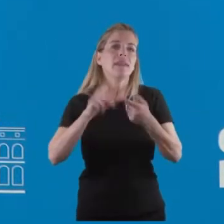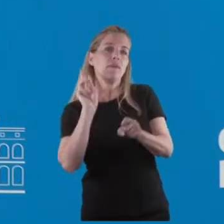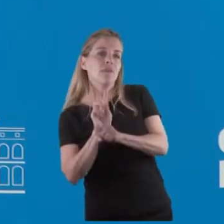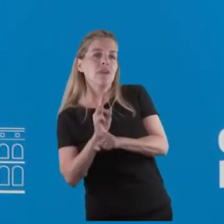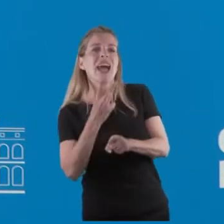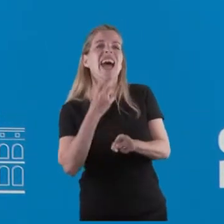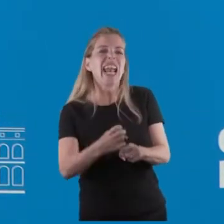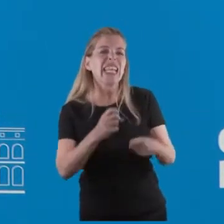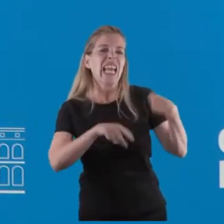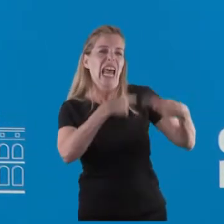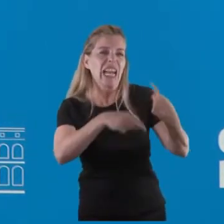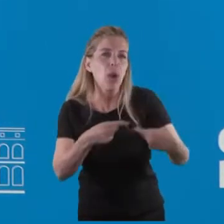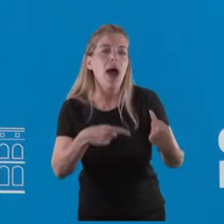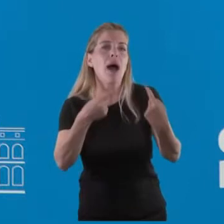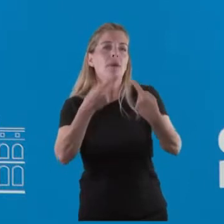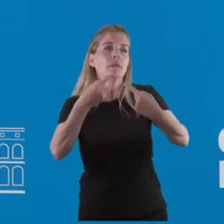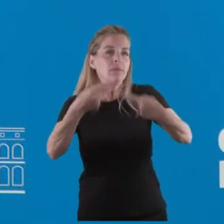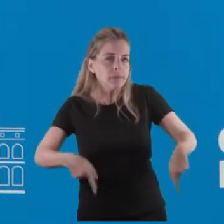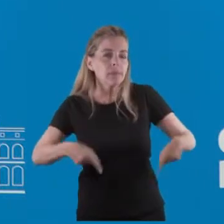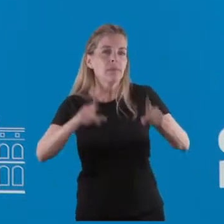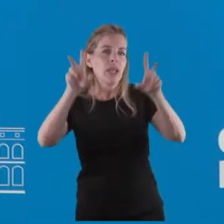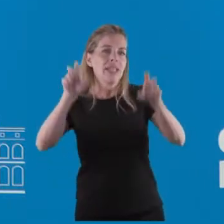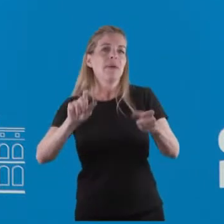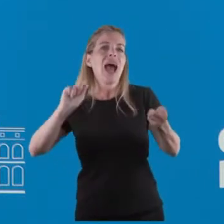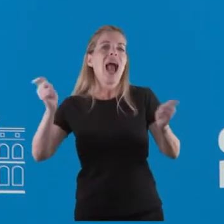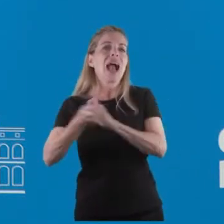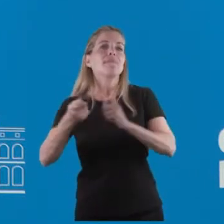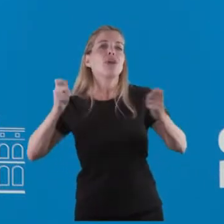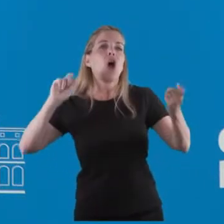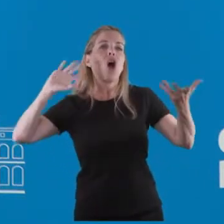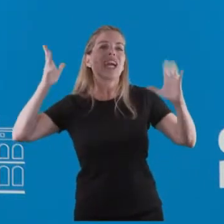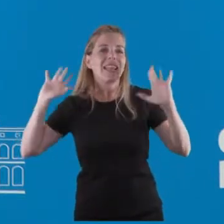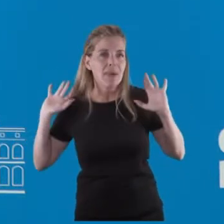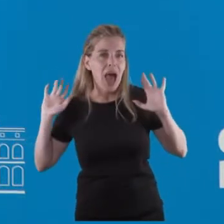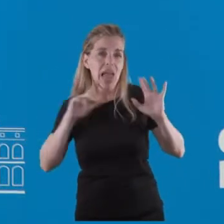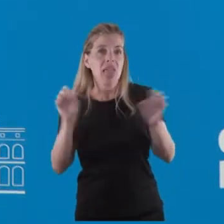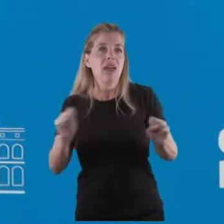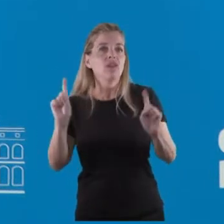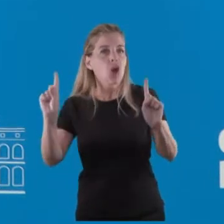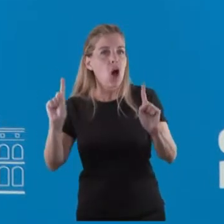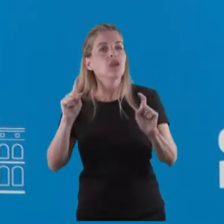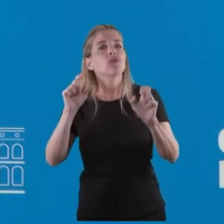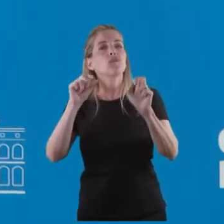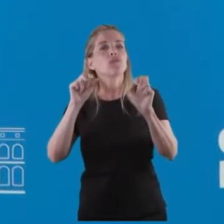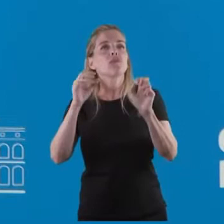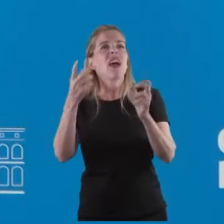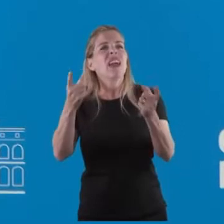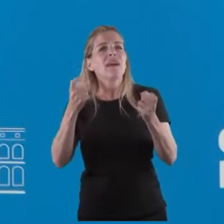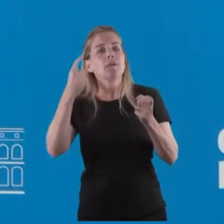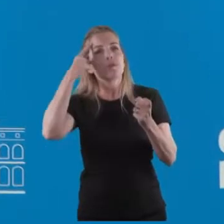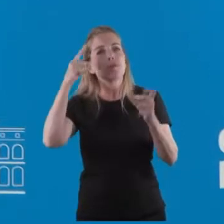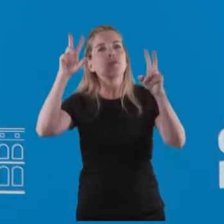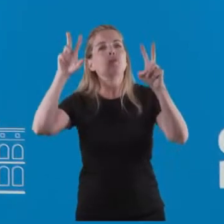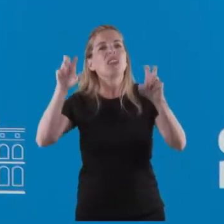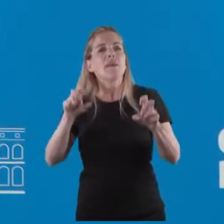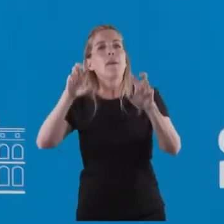renovables y de mitigación del cambio climático que es algo que no va a suceder en un día que tenemos que tener un proyecto a largo plazo que tenemos que tener un camino y un